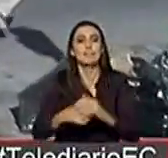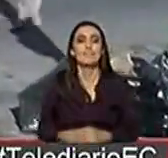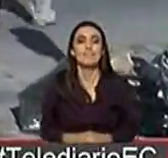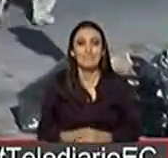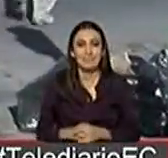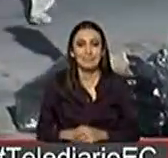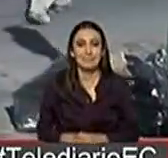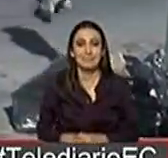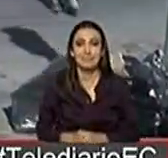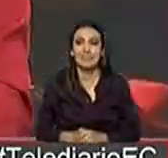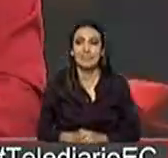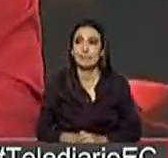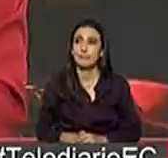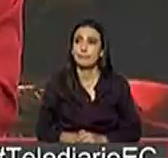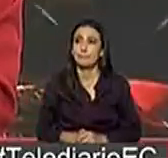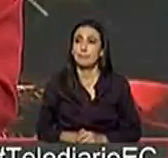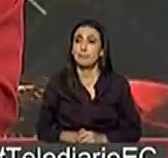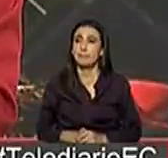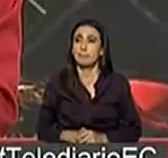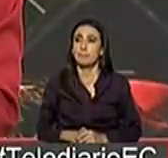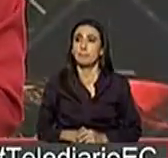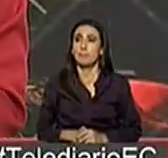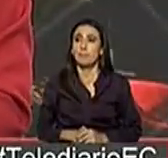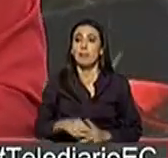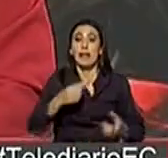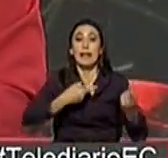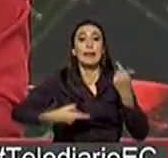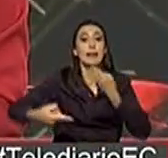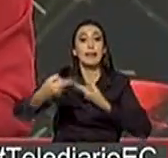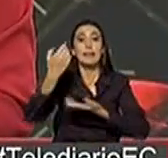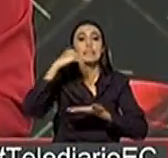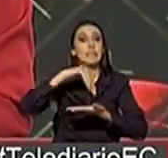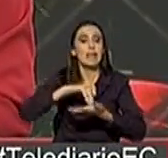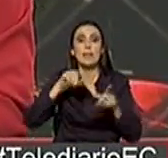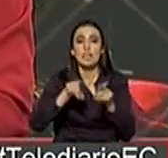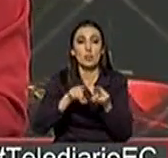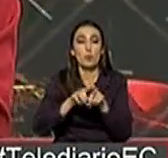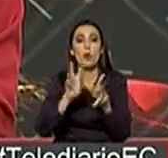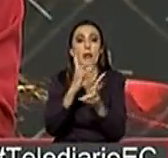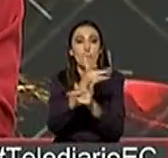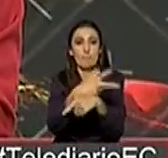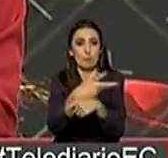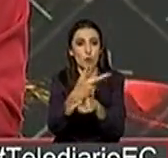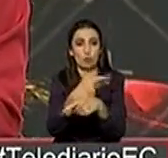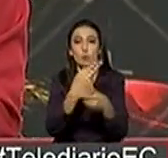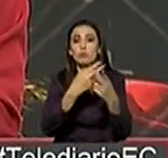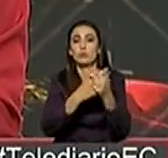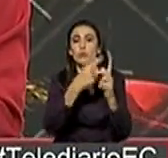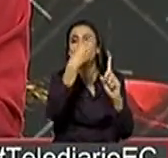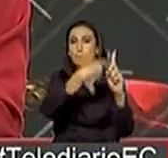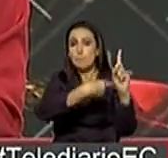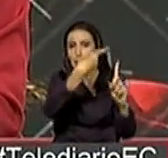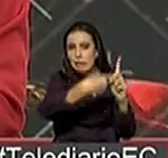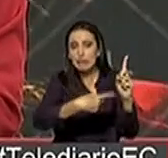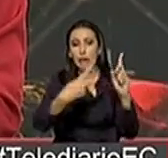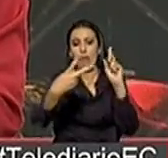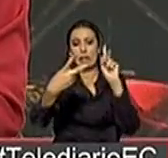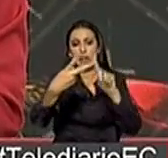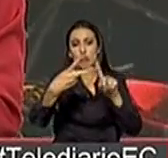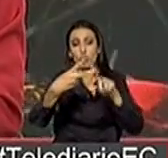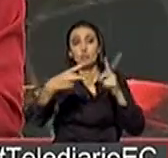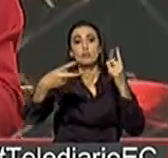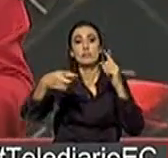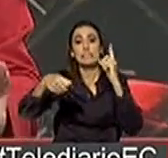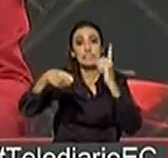garcía medios públicos y regresa a la normalidad del abastecimiento de productos en los mercados mayoristas de quito y